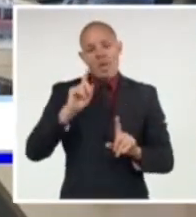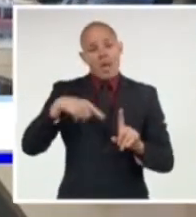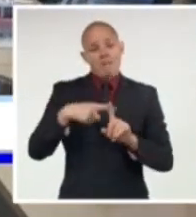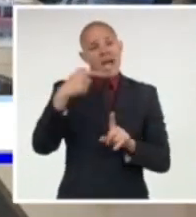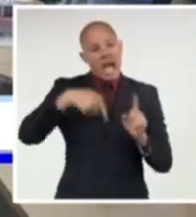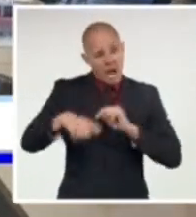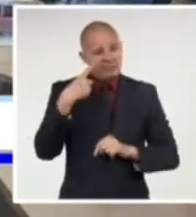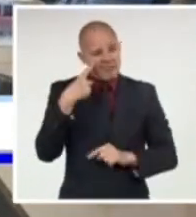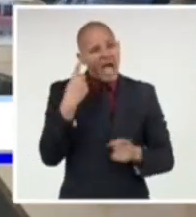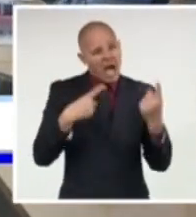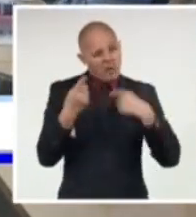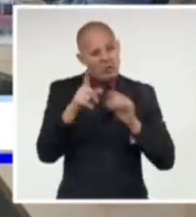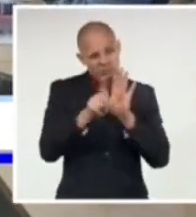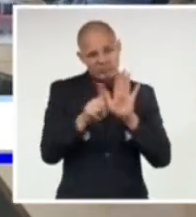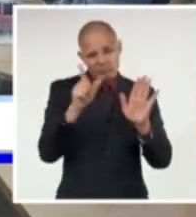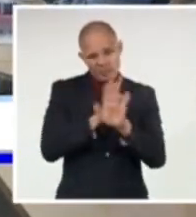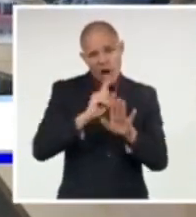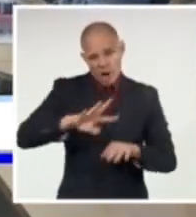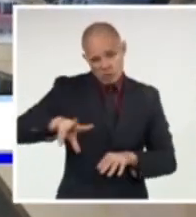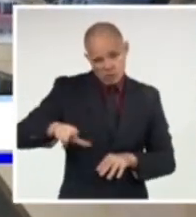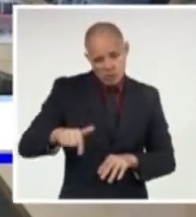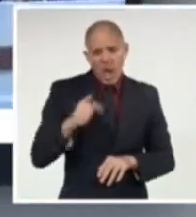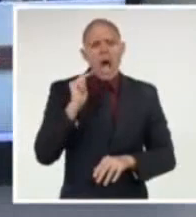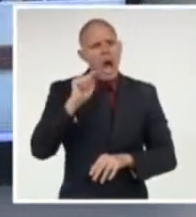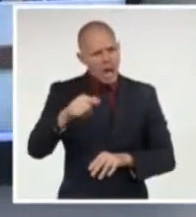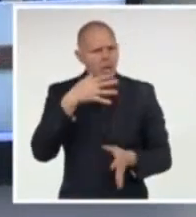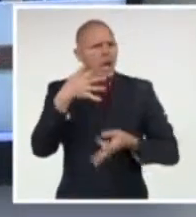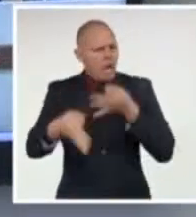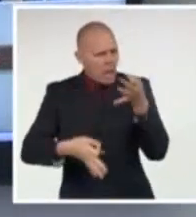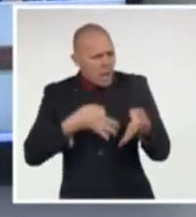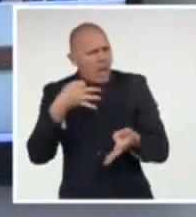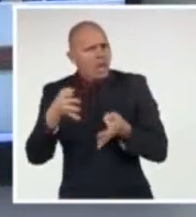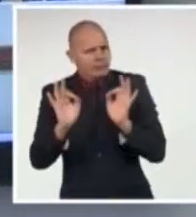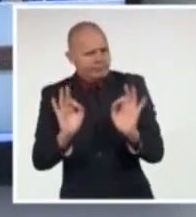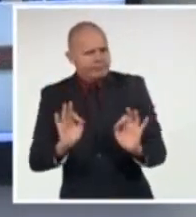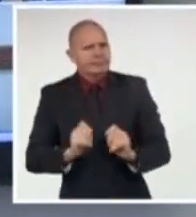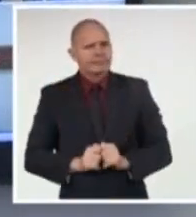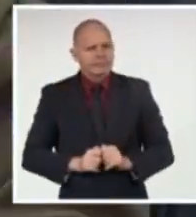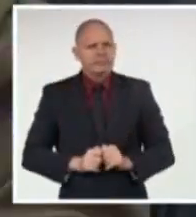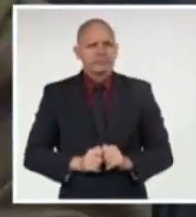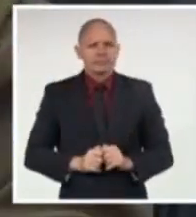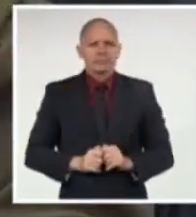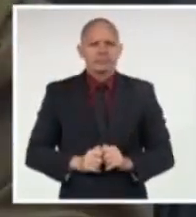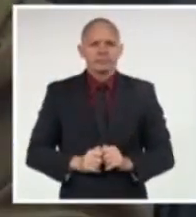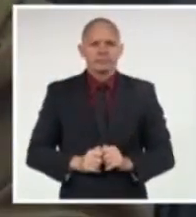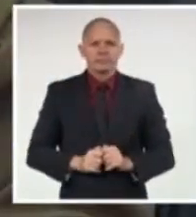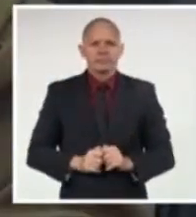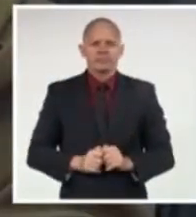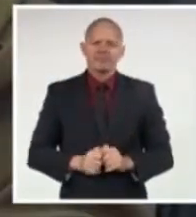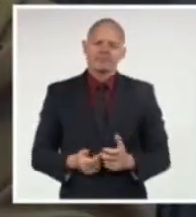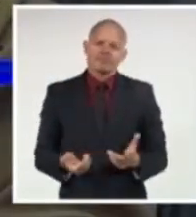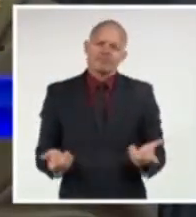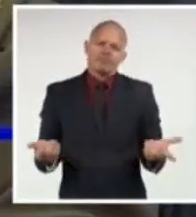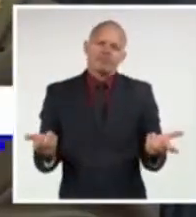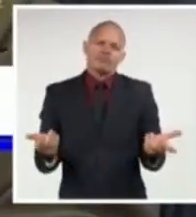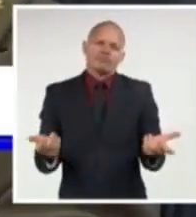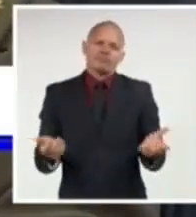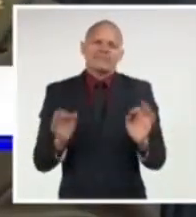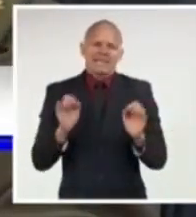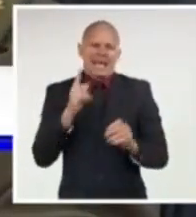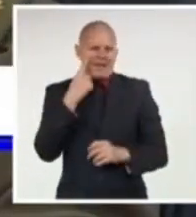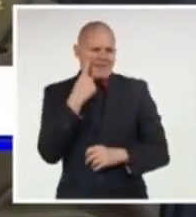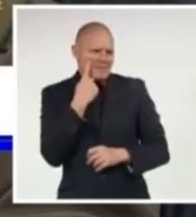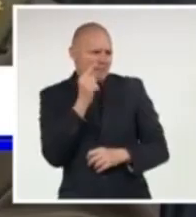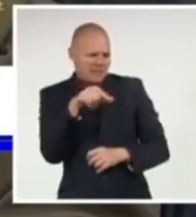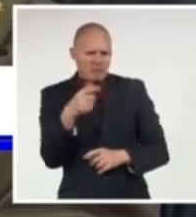las ilegalidades, fueron asuntos abordados con profundidad. No podemos admitir ningún robo, no